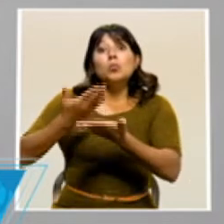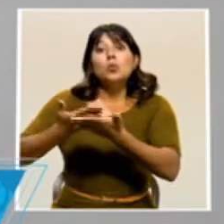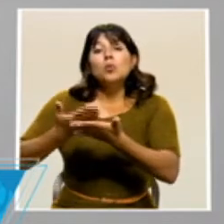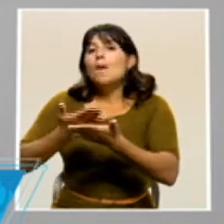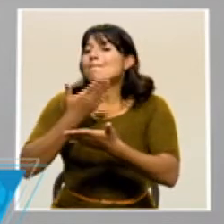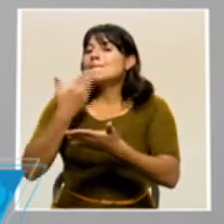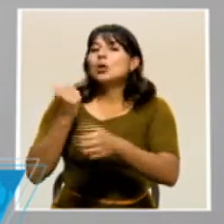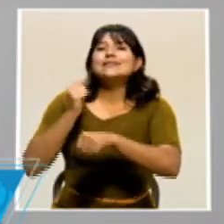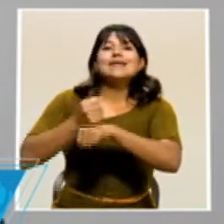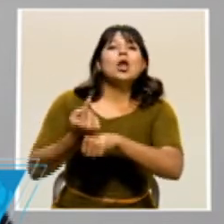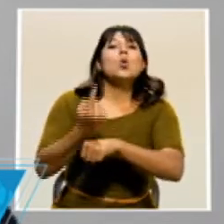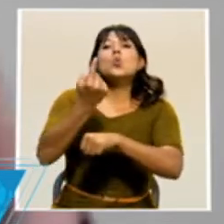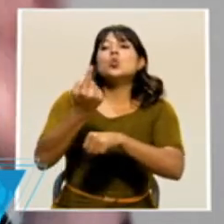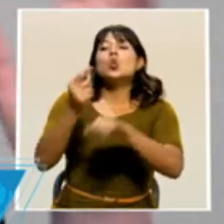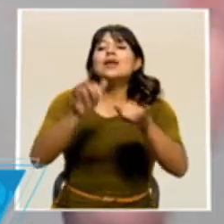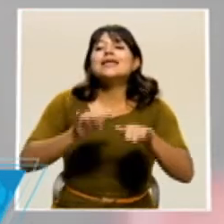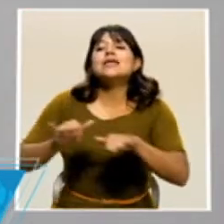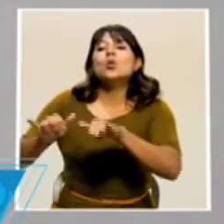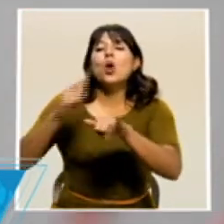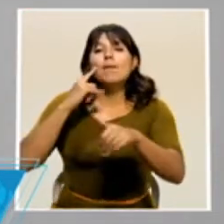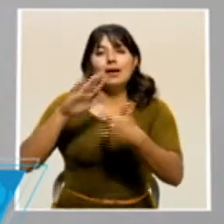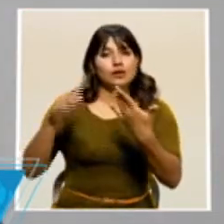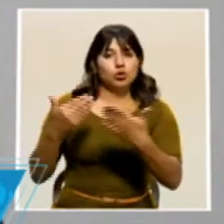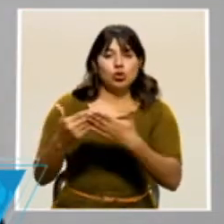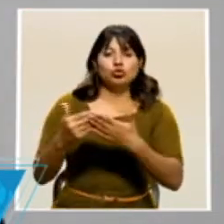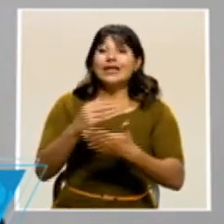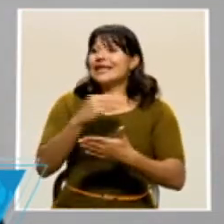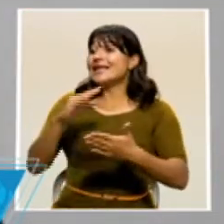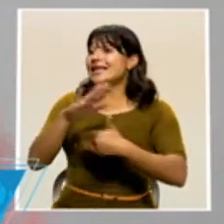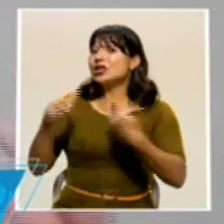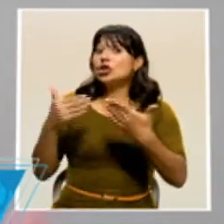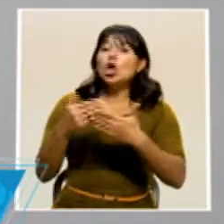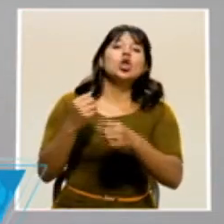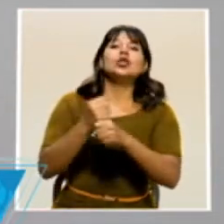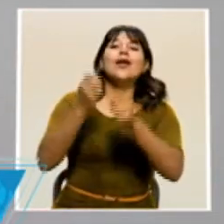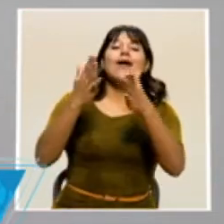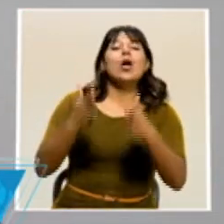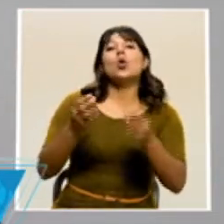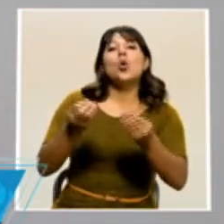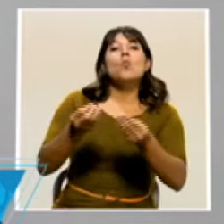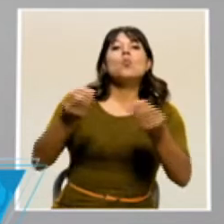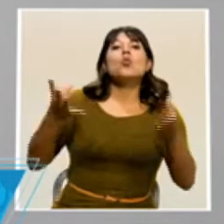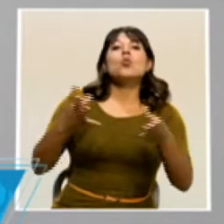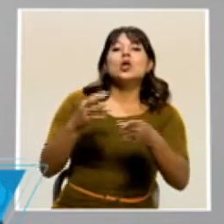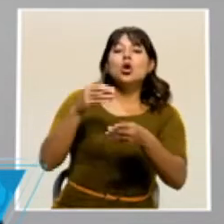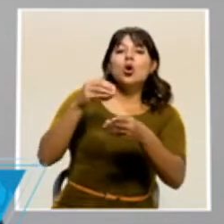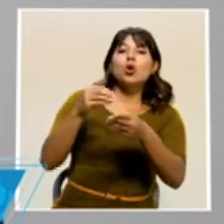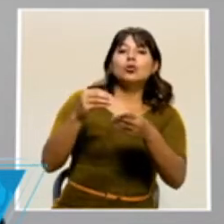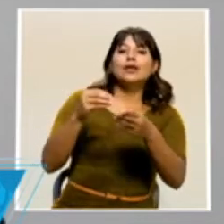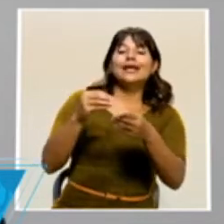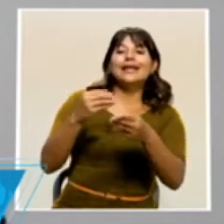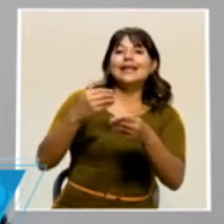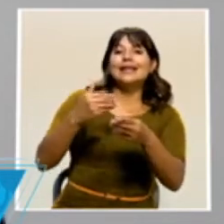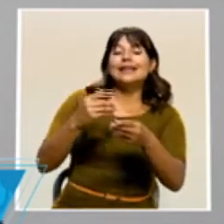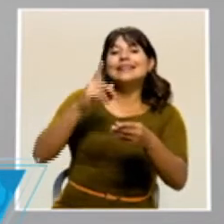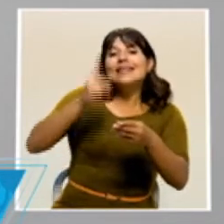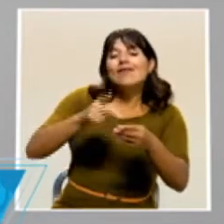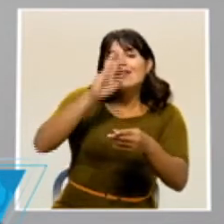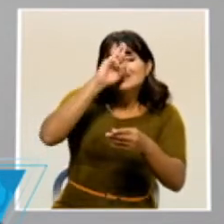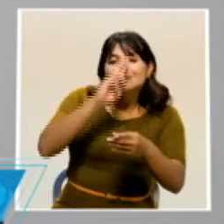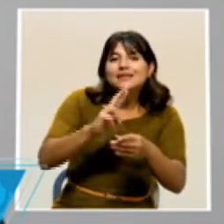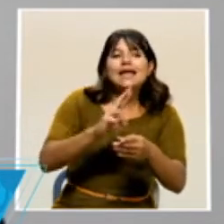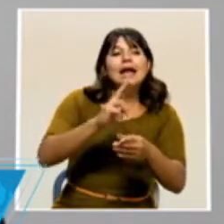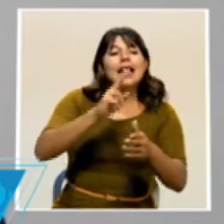los funcionarios públicos estuviéramos cobijados bajo ese marco de ley de empleo público, ese marco general, que no se